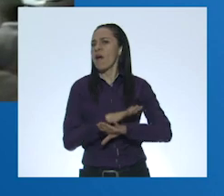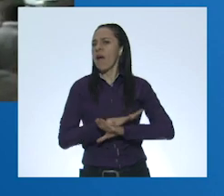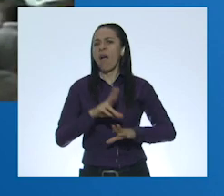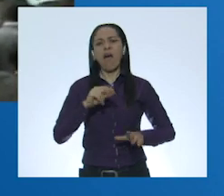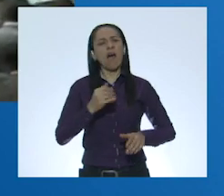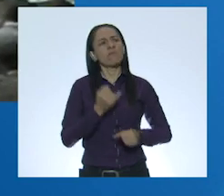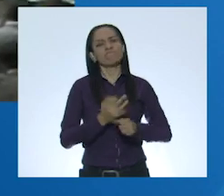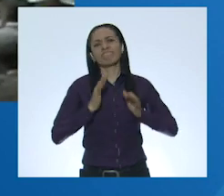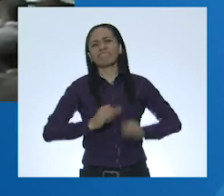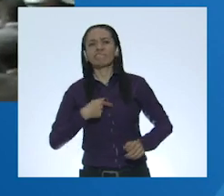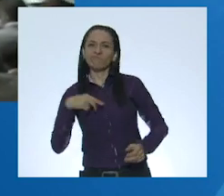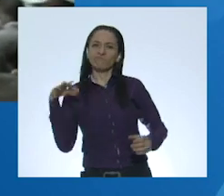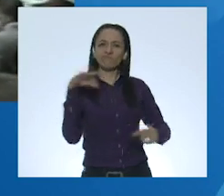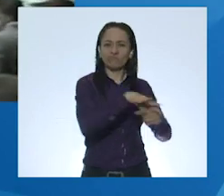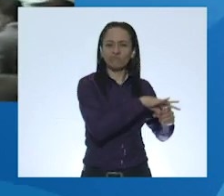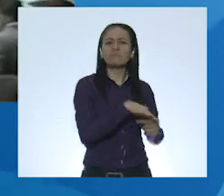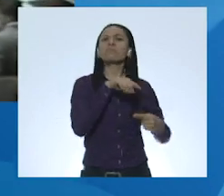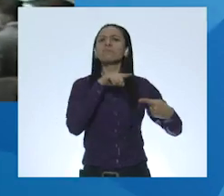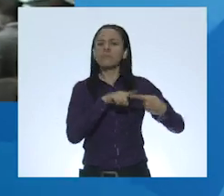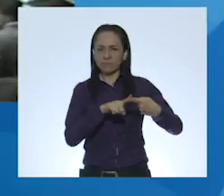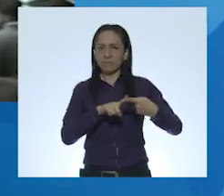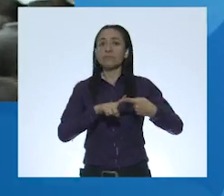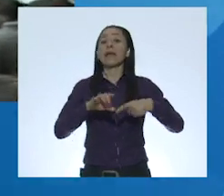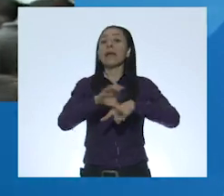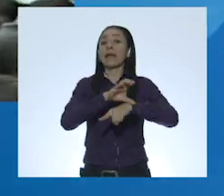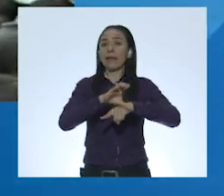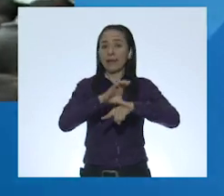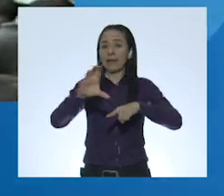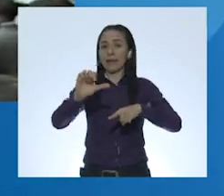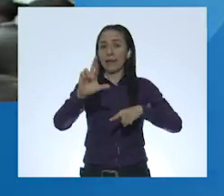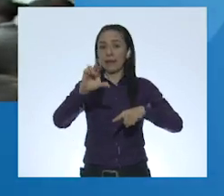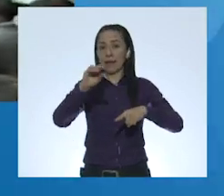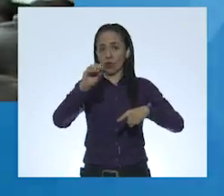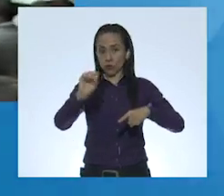principales contendientes eran Carlos Salinas de Gortari,